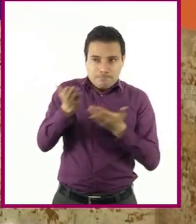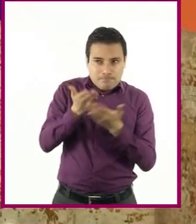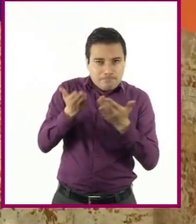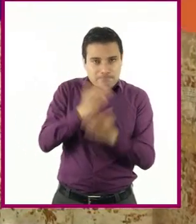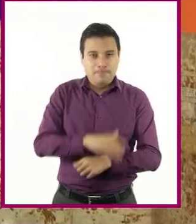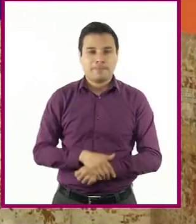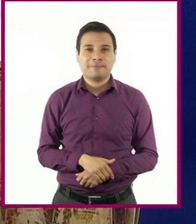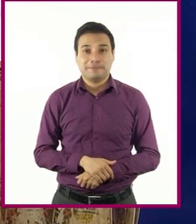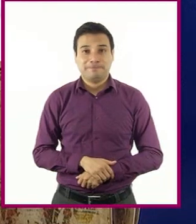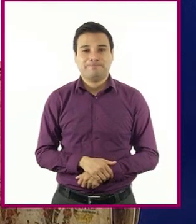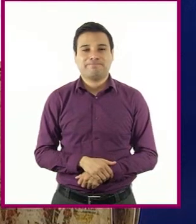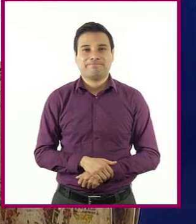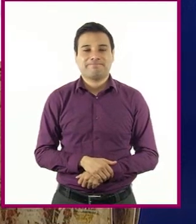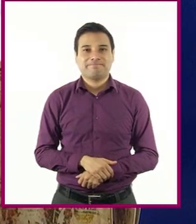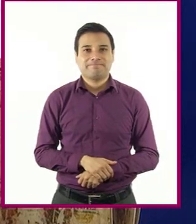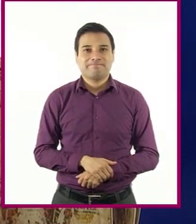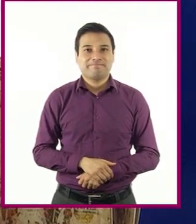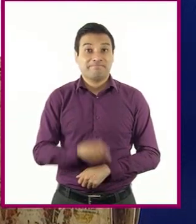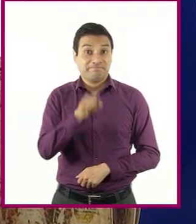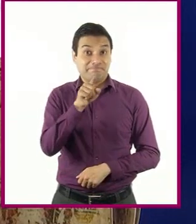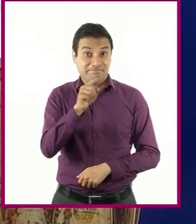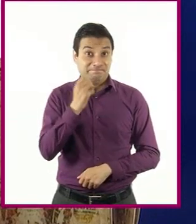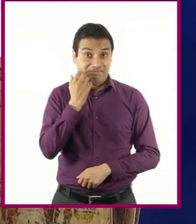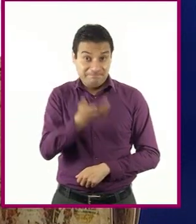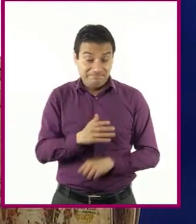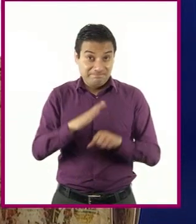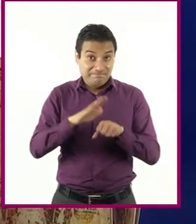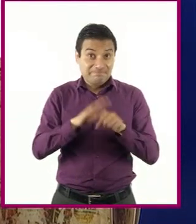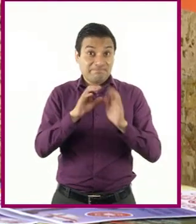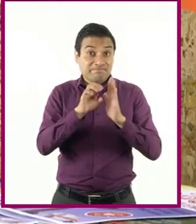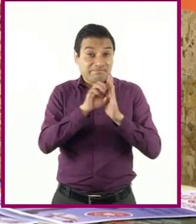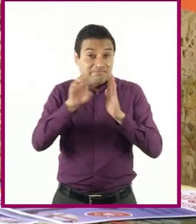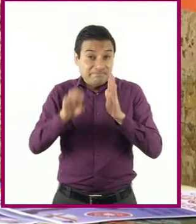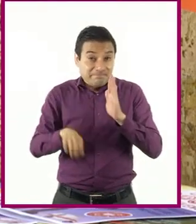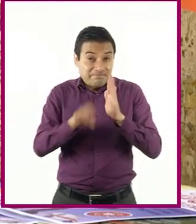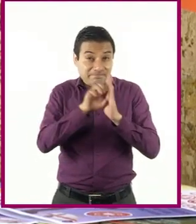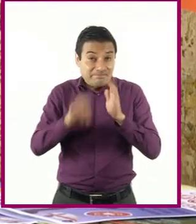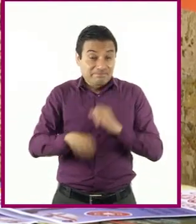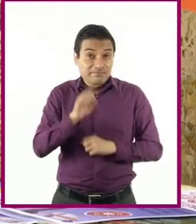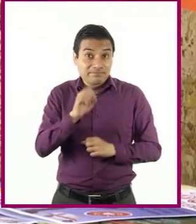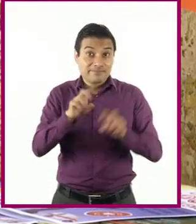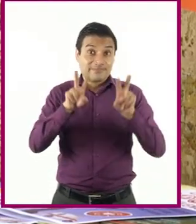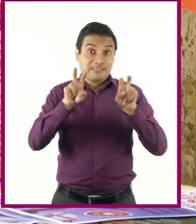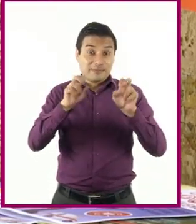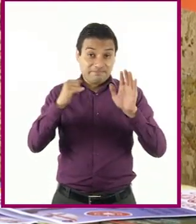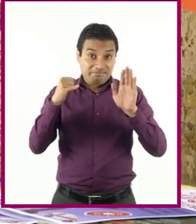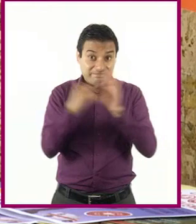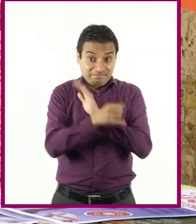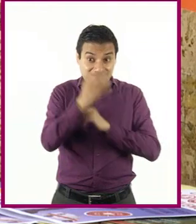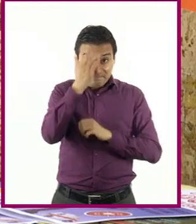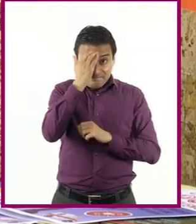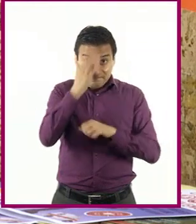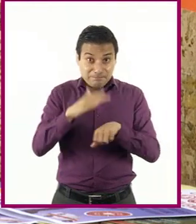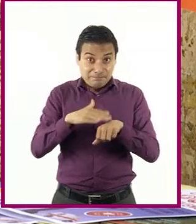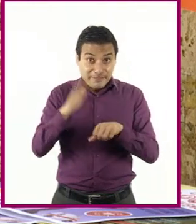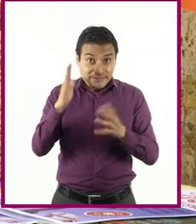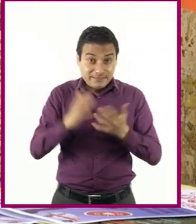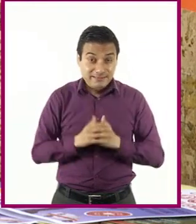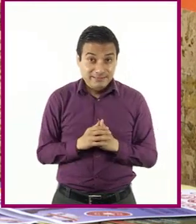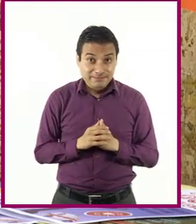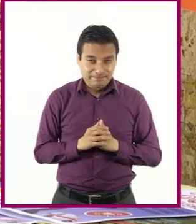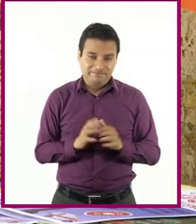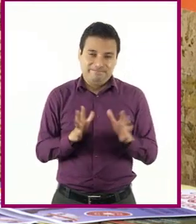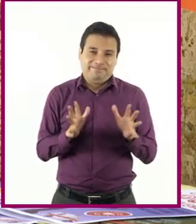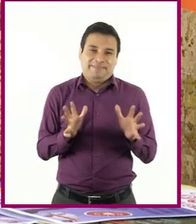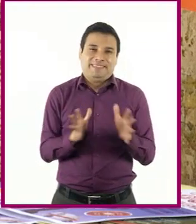demás. Si desean leer más ejemplos o reforzar algunos de los contenidos que vimos en esta sesión, les